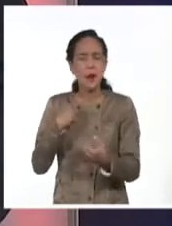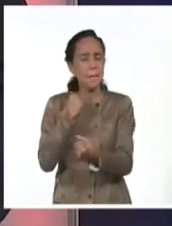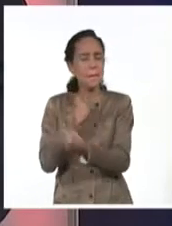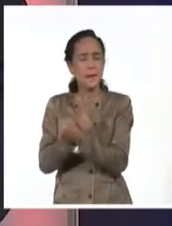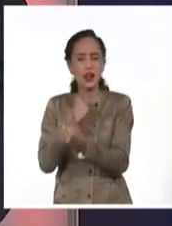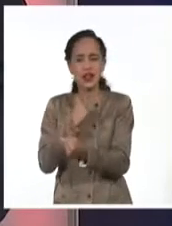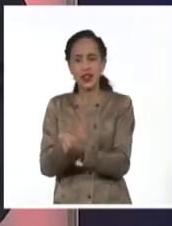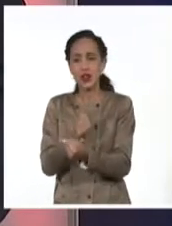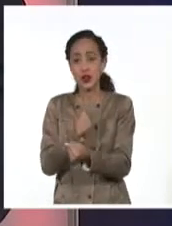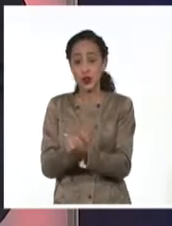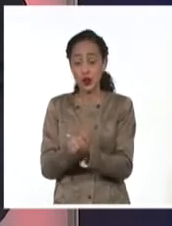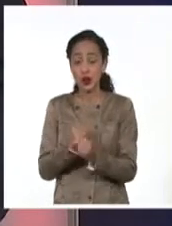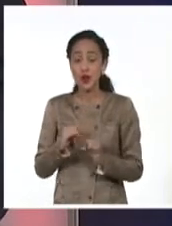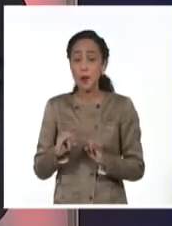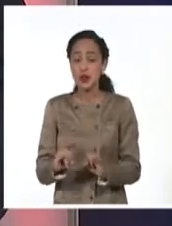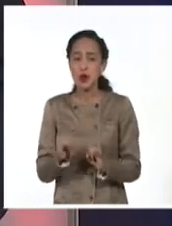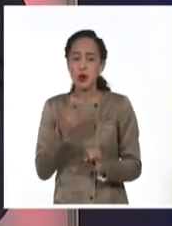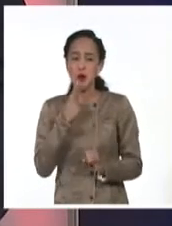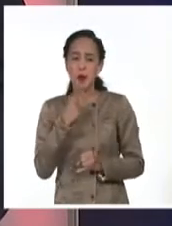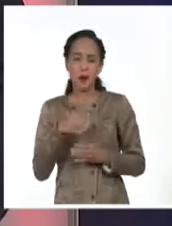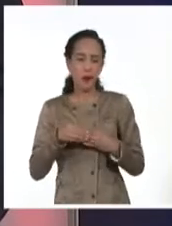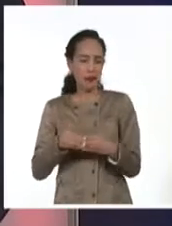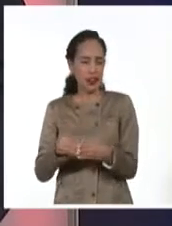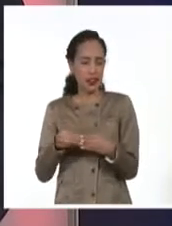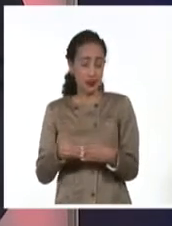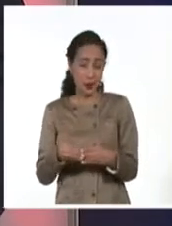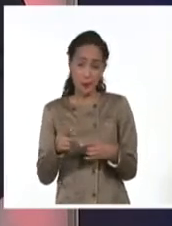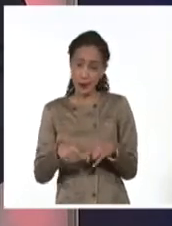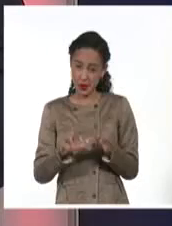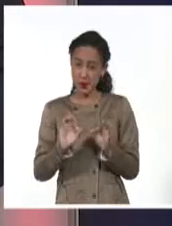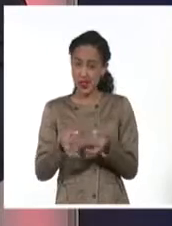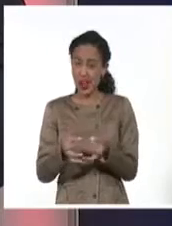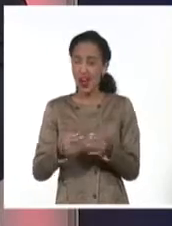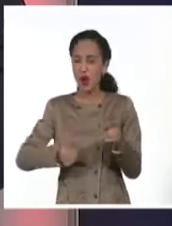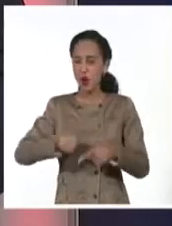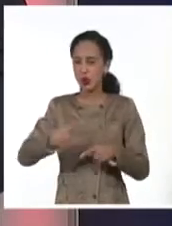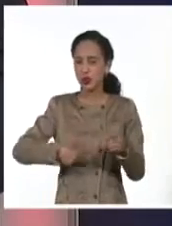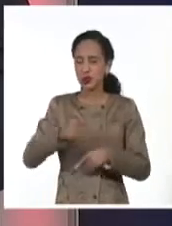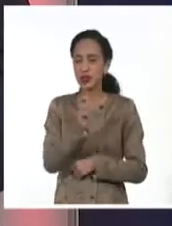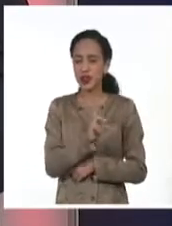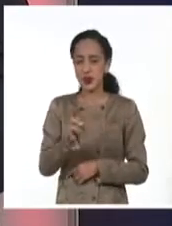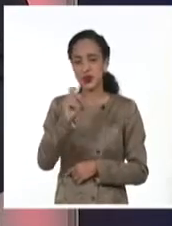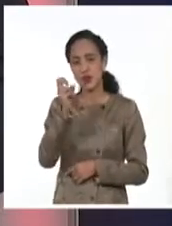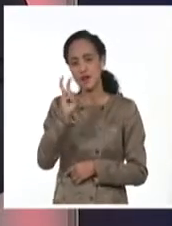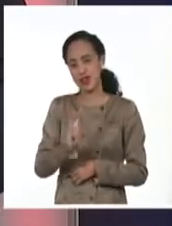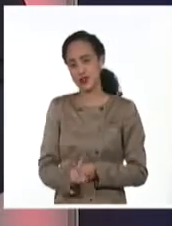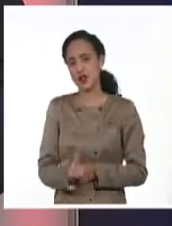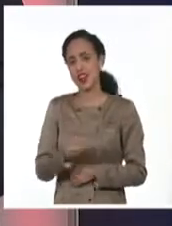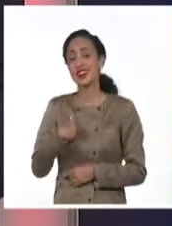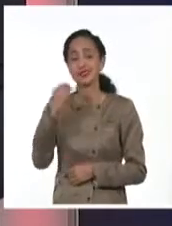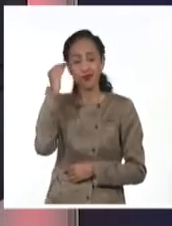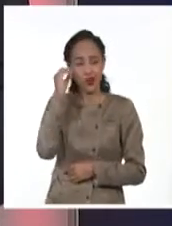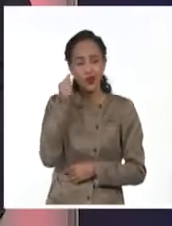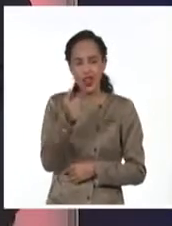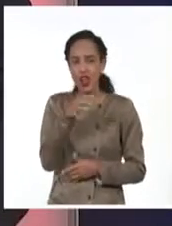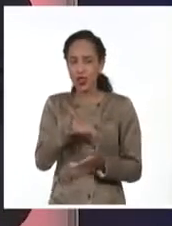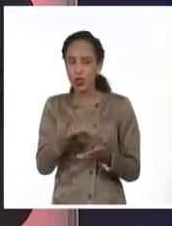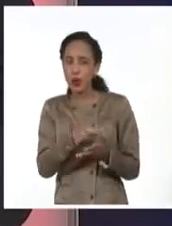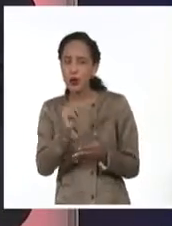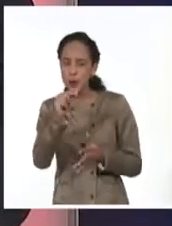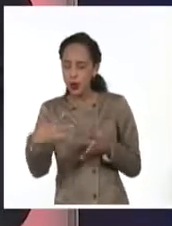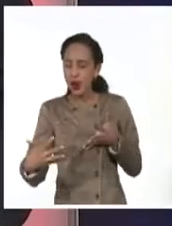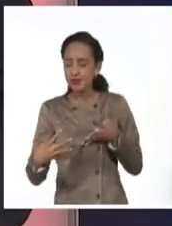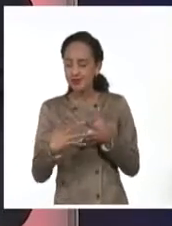peligrosísimos métodos blandos contra la revolución bolivariana, la cual sabe muy bien dónde están sus aliados y sus